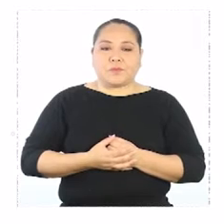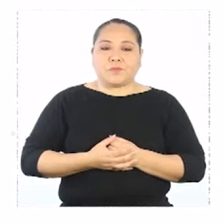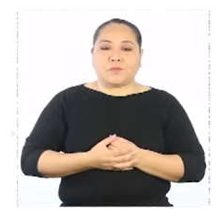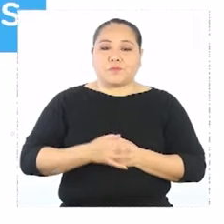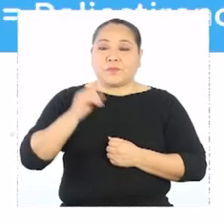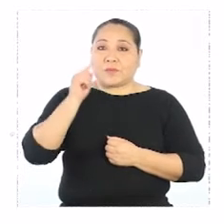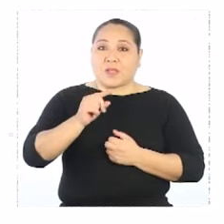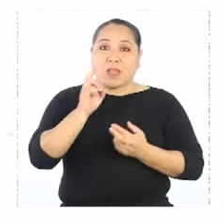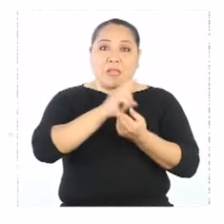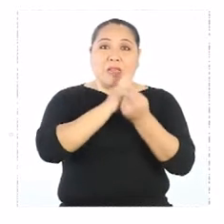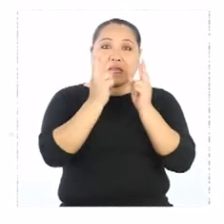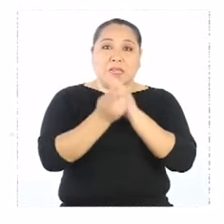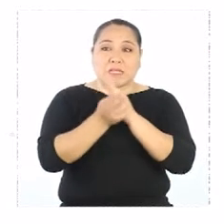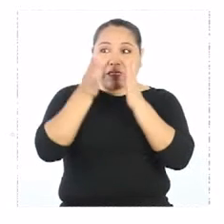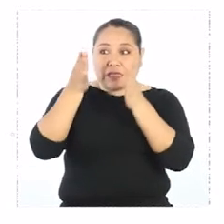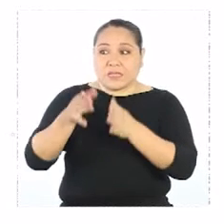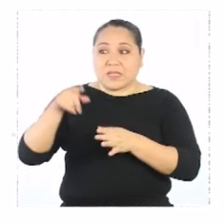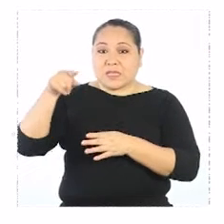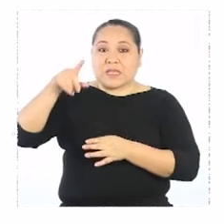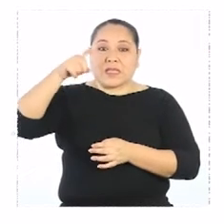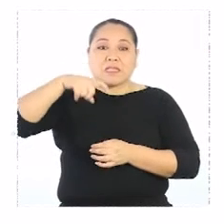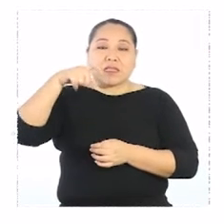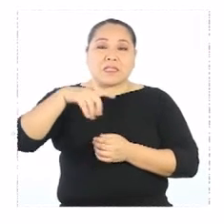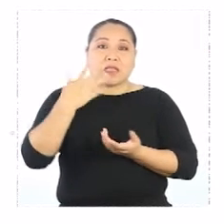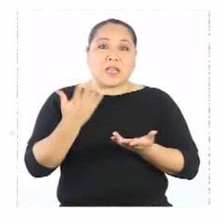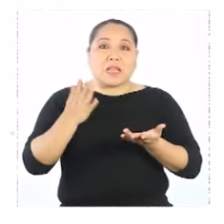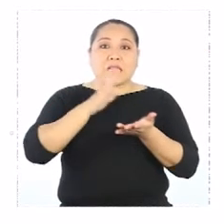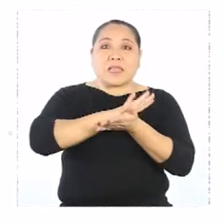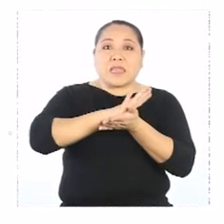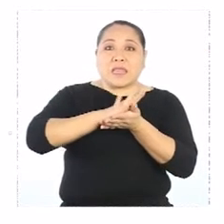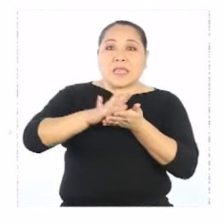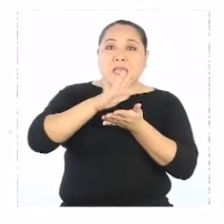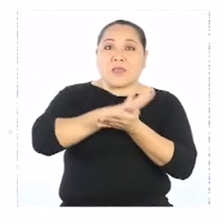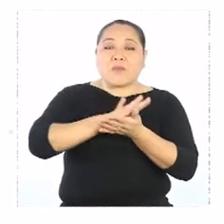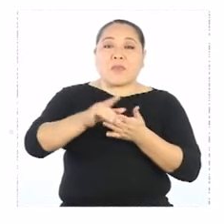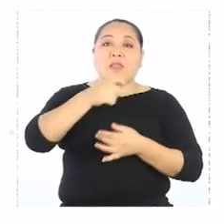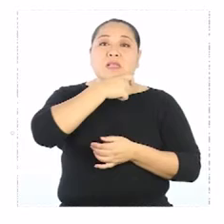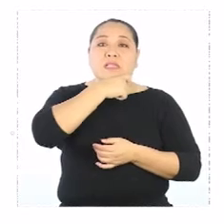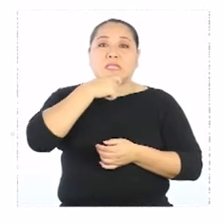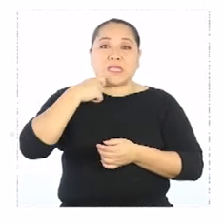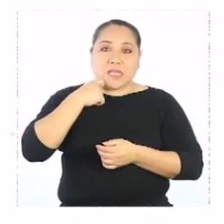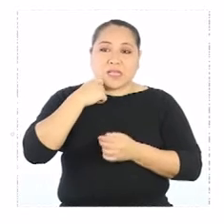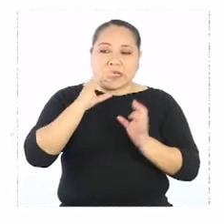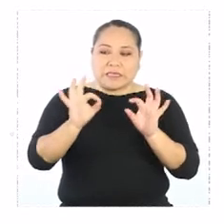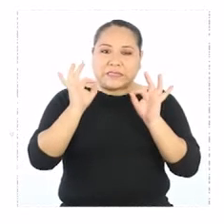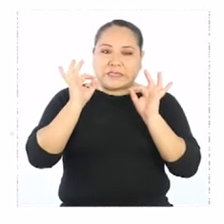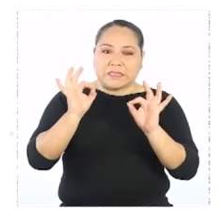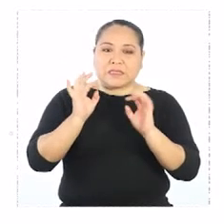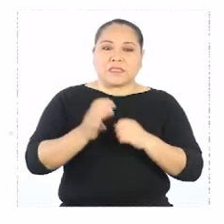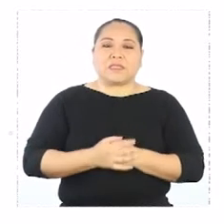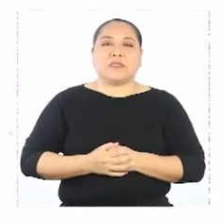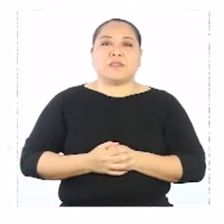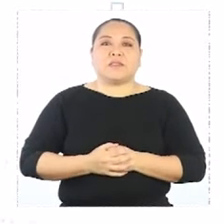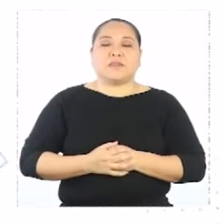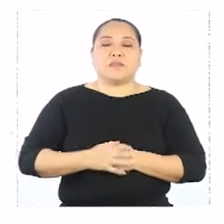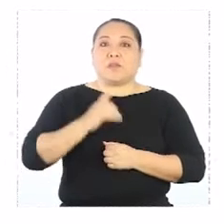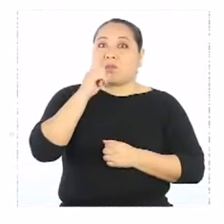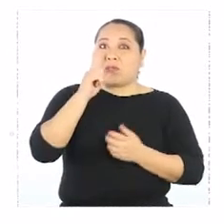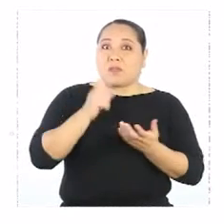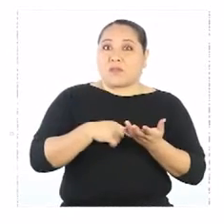motivos. Los recicladores necesitan los envases limpios secos e